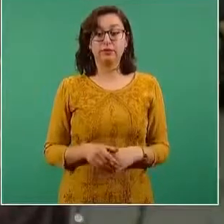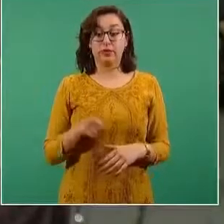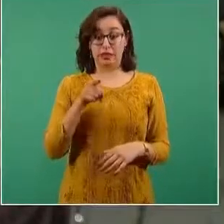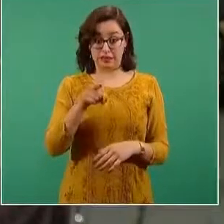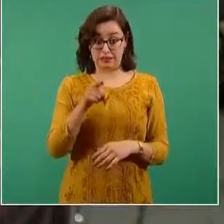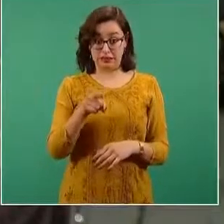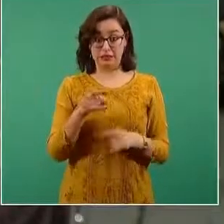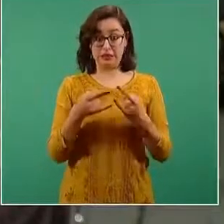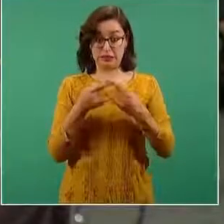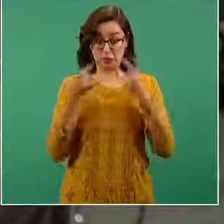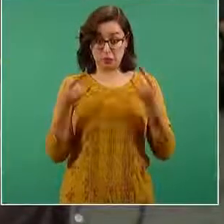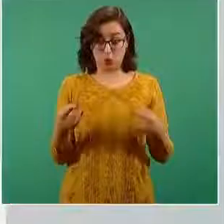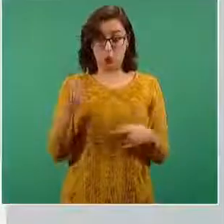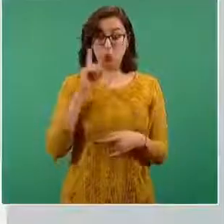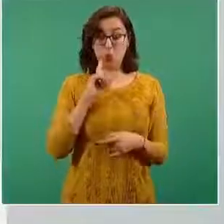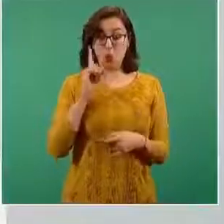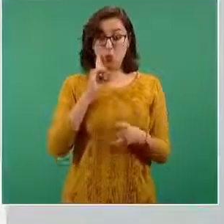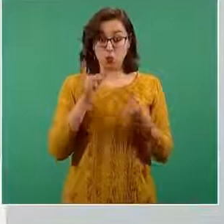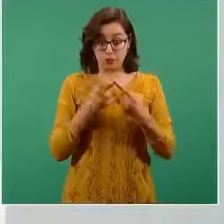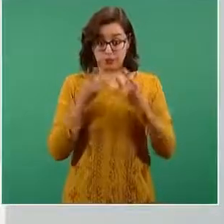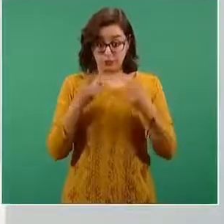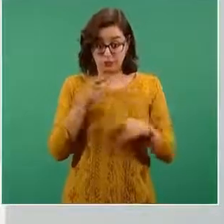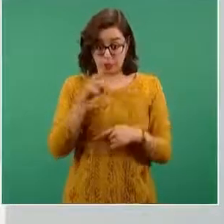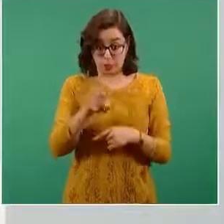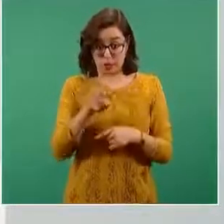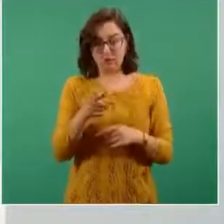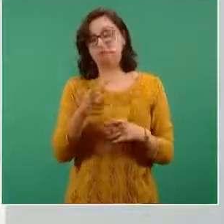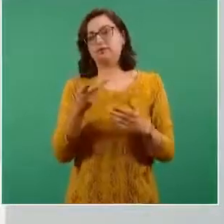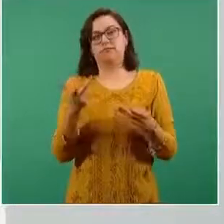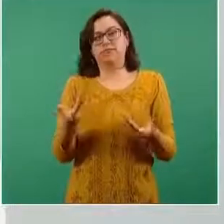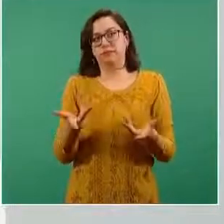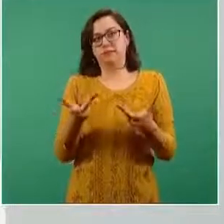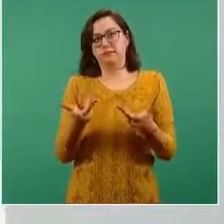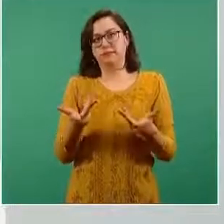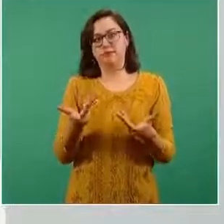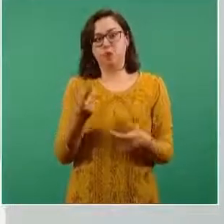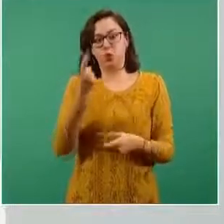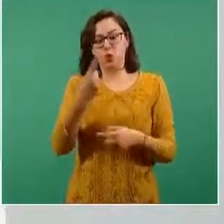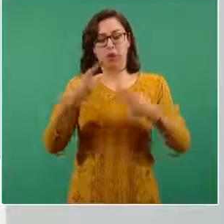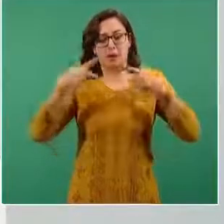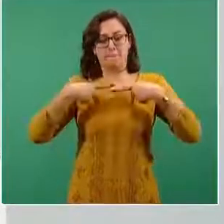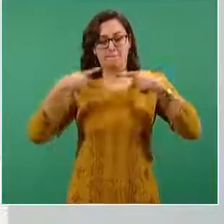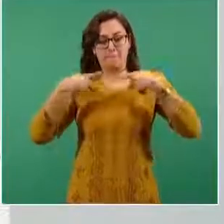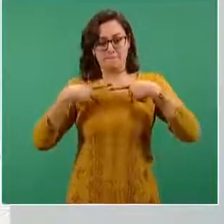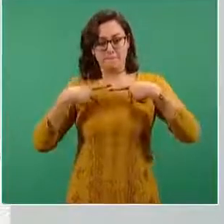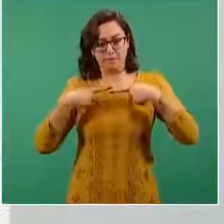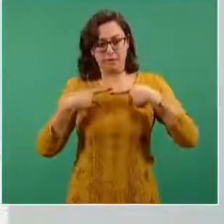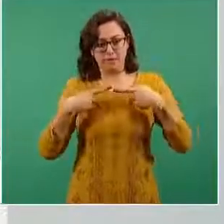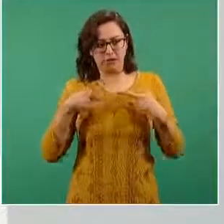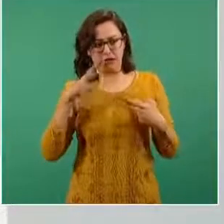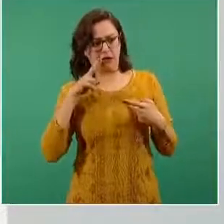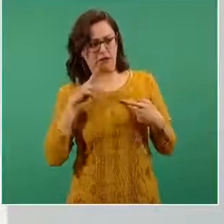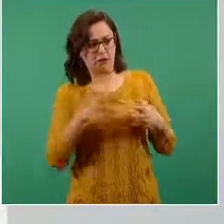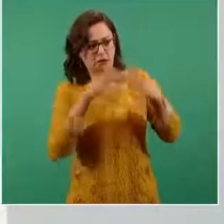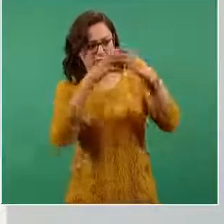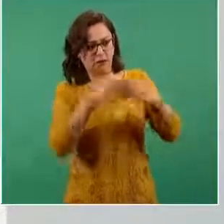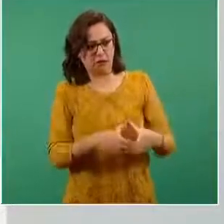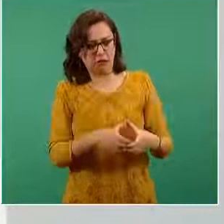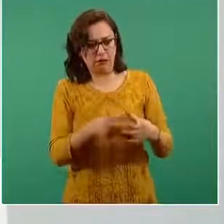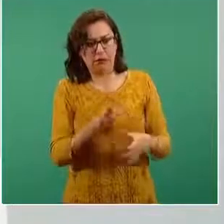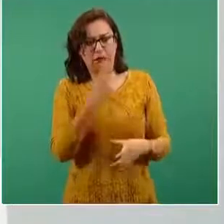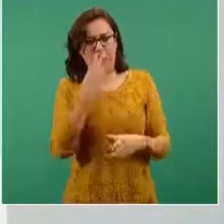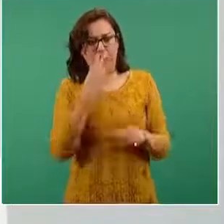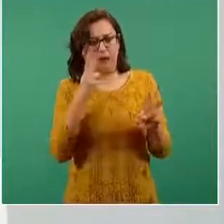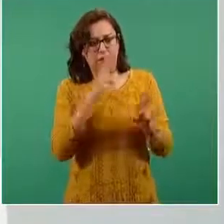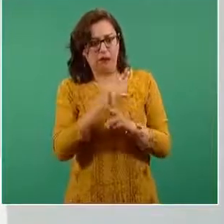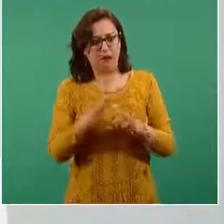que está relatando, pues obviamente no se puede considerar a una persona solo por el hecho de que trae un